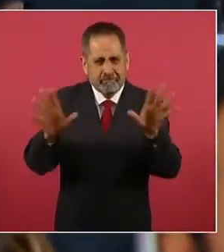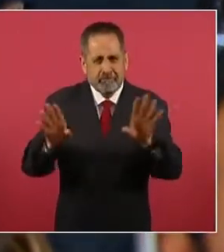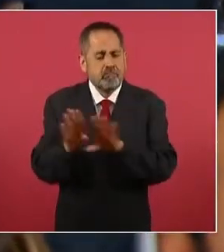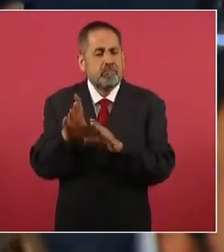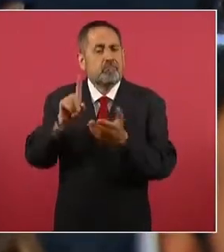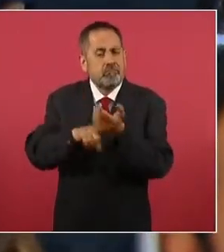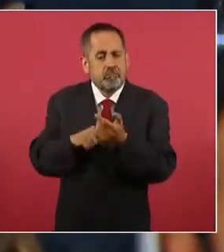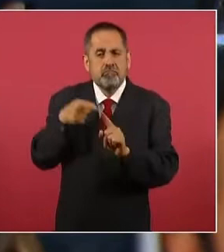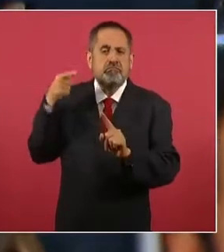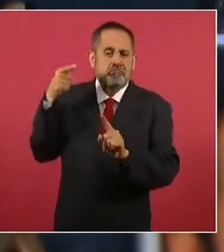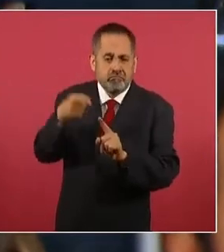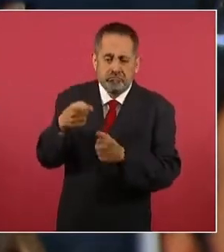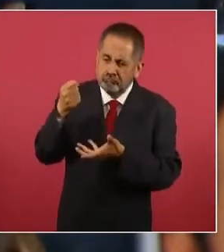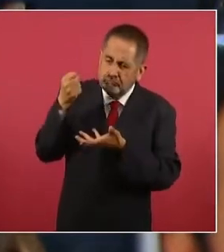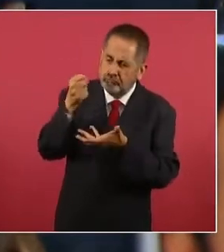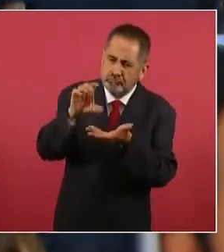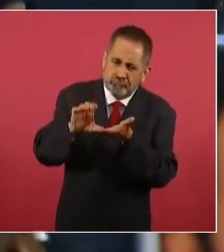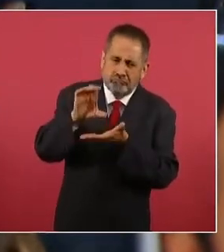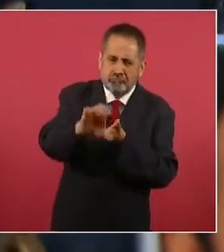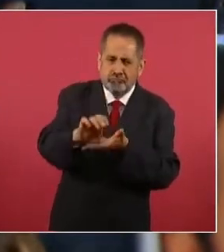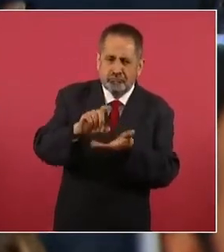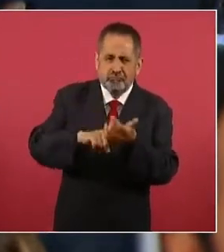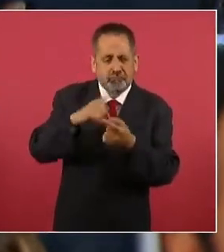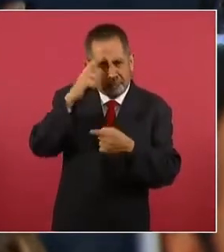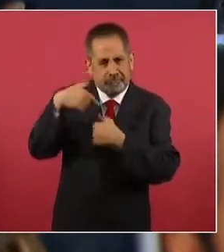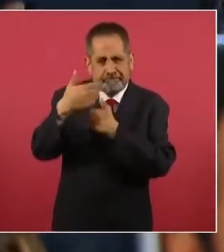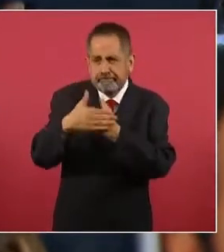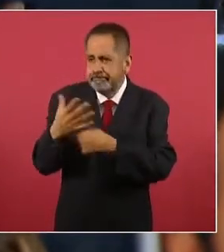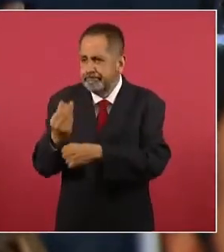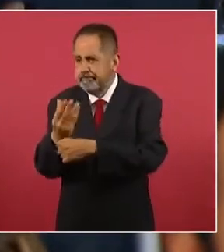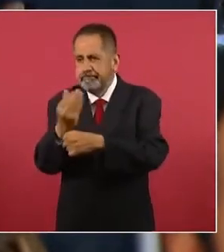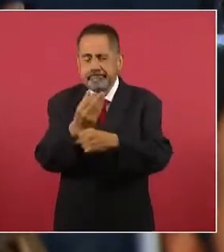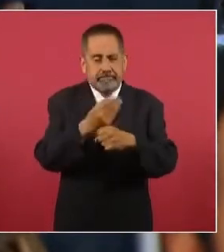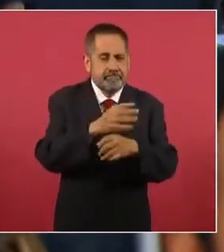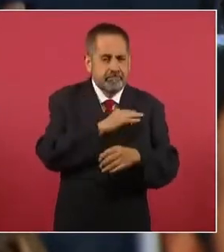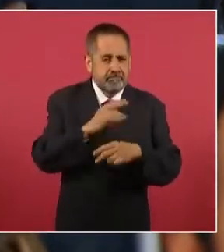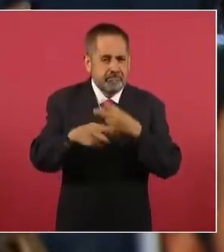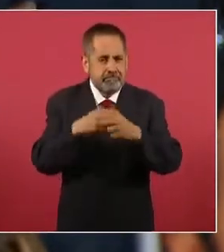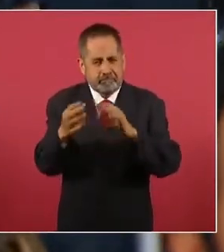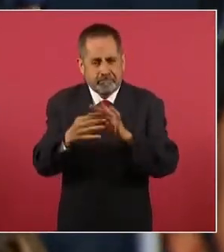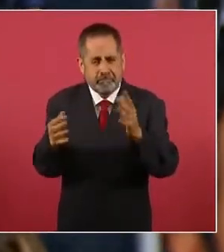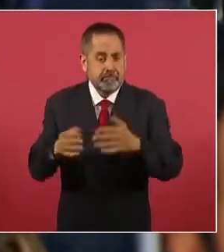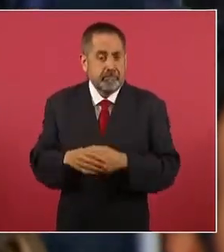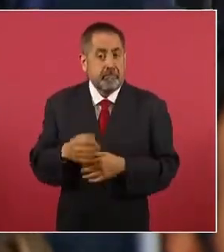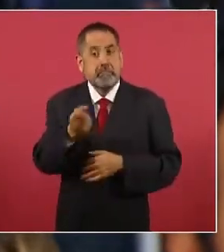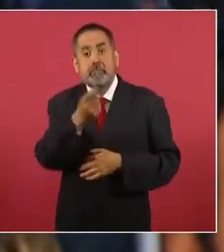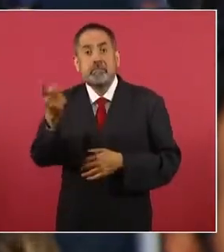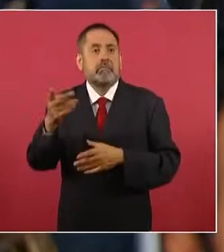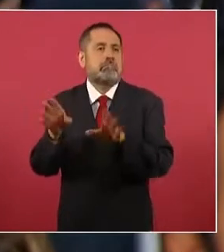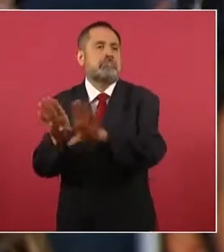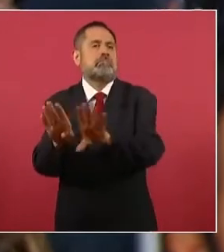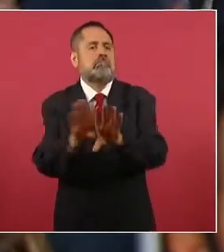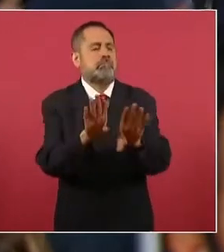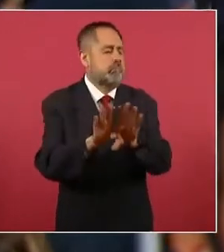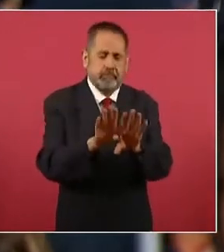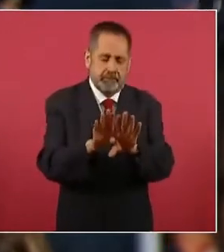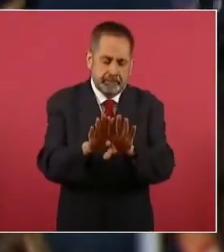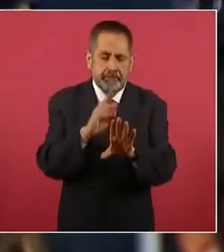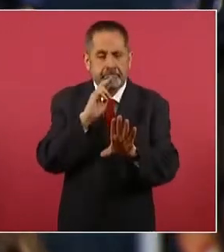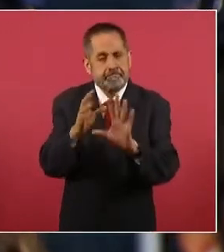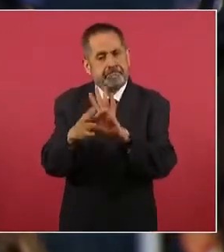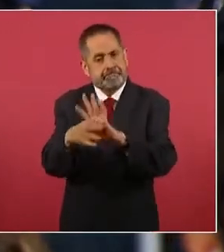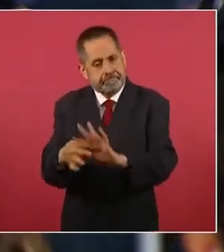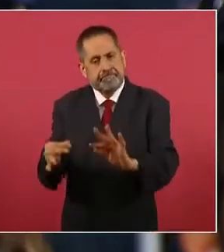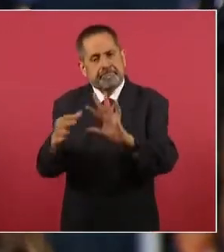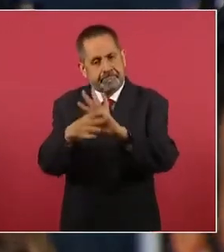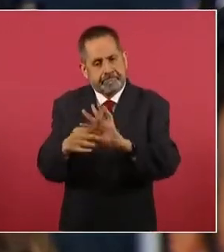se va a destinar el recurso para las mejoras en estos tramos? Sí, porque sí. incluso tienen bloqueado y todo esto, y me parece que en todo caso